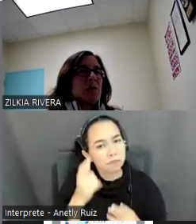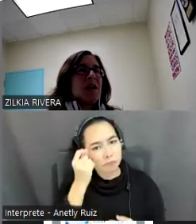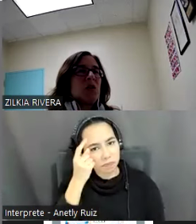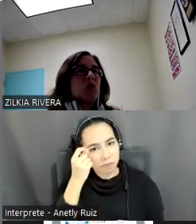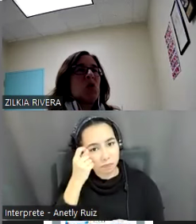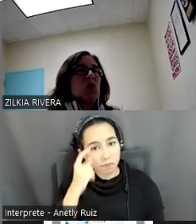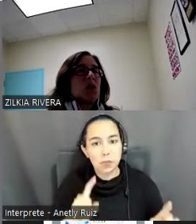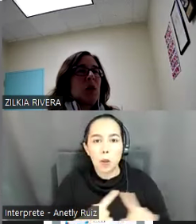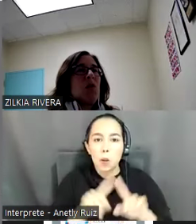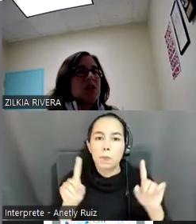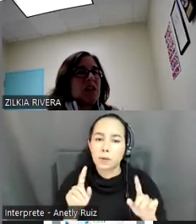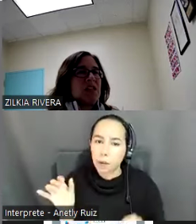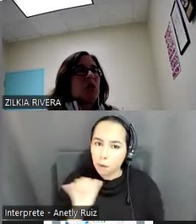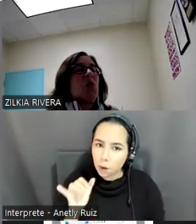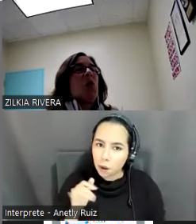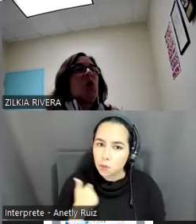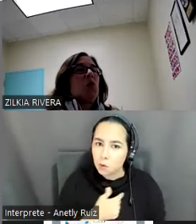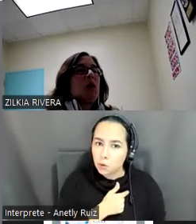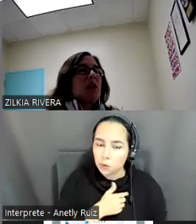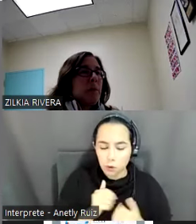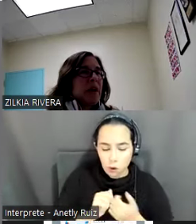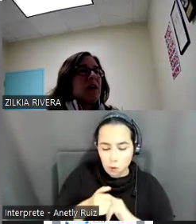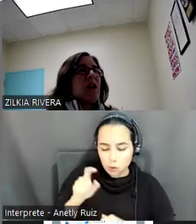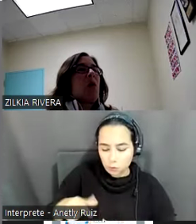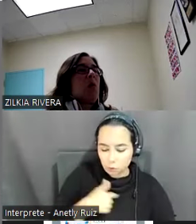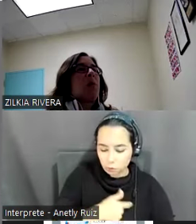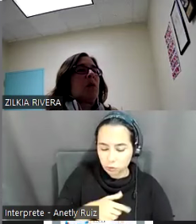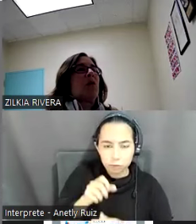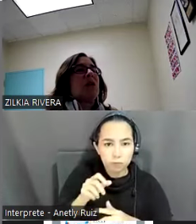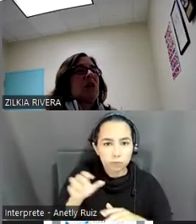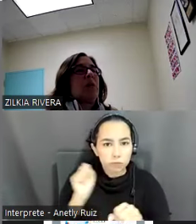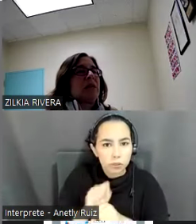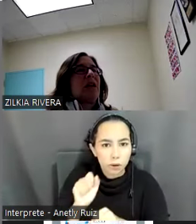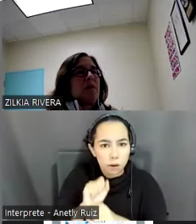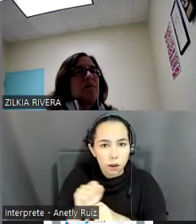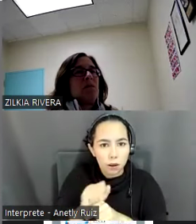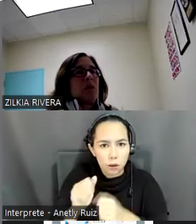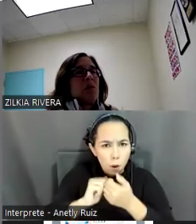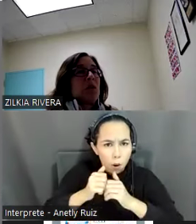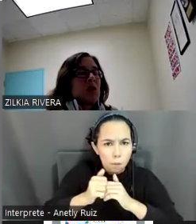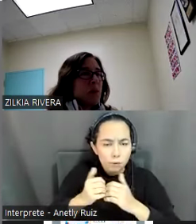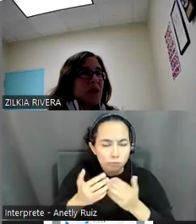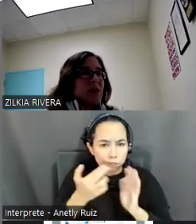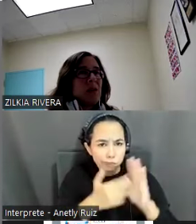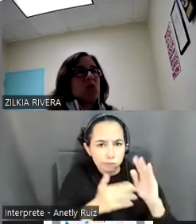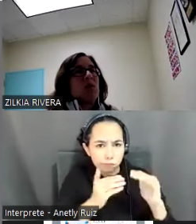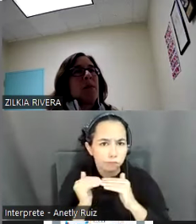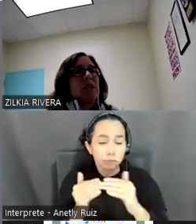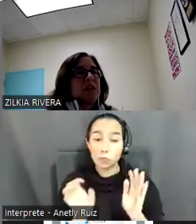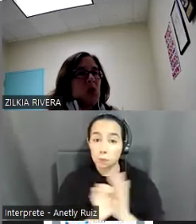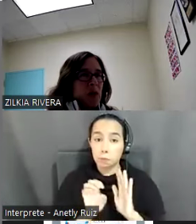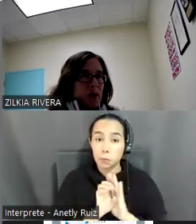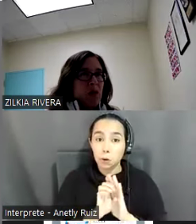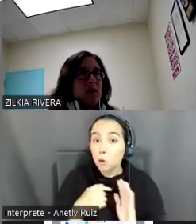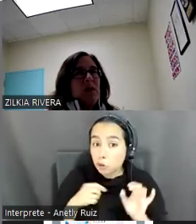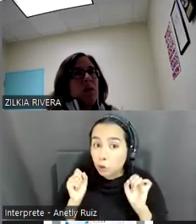que se espera que nosotros estemos ejerciendo nuestras prácticas como proveedores de salud mental, porque yo pude atender mucho más